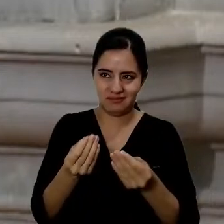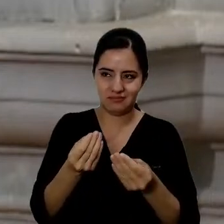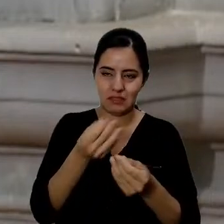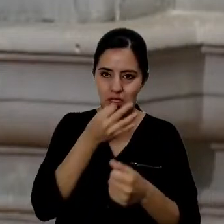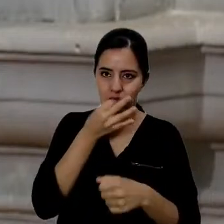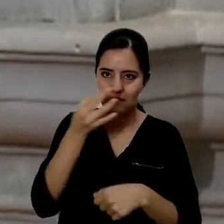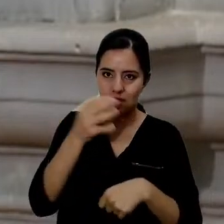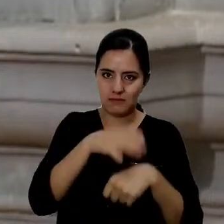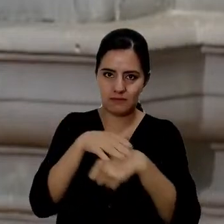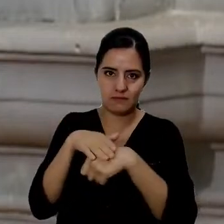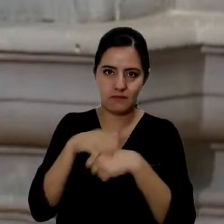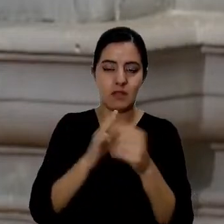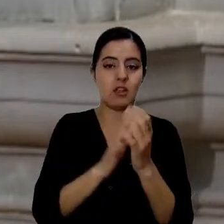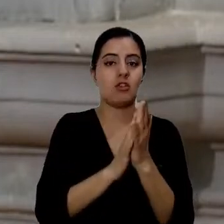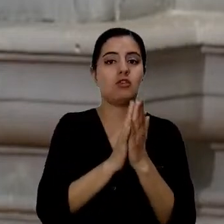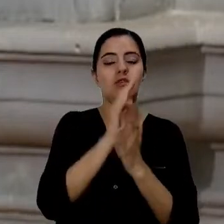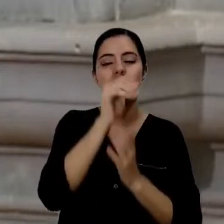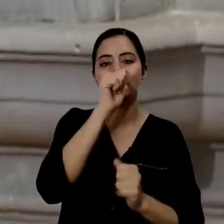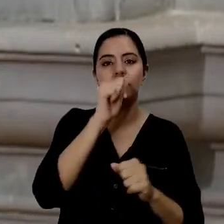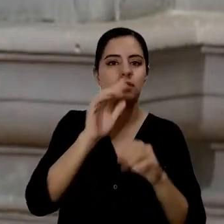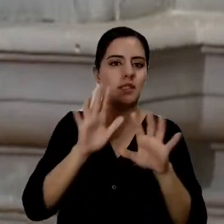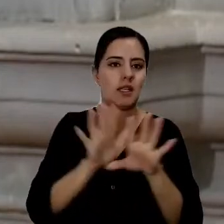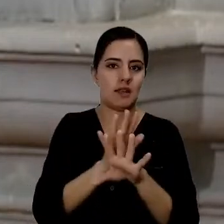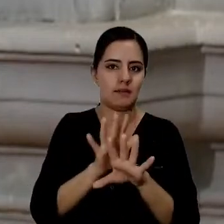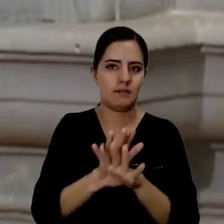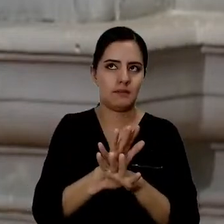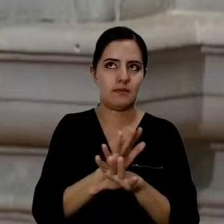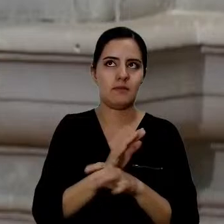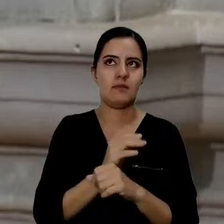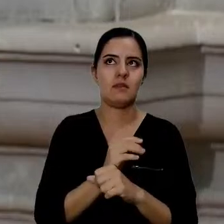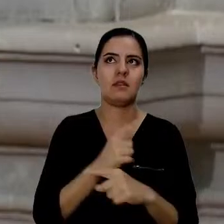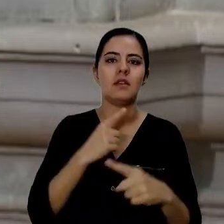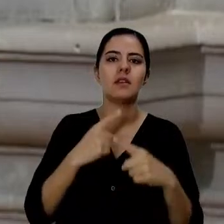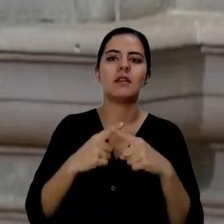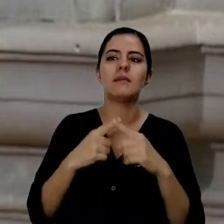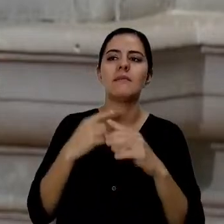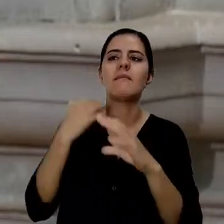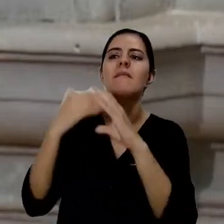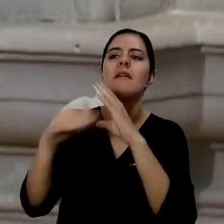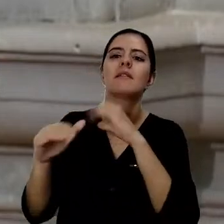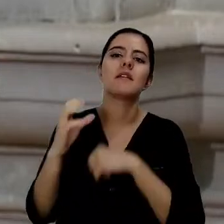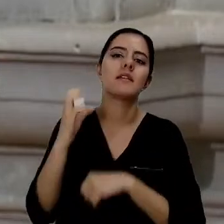la Constitución enviada desde el Senado